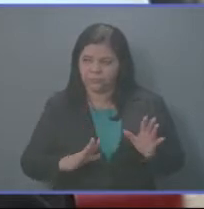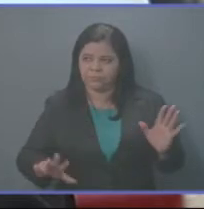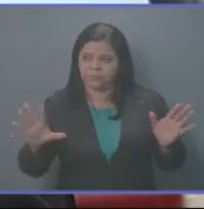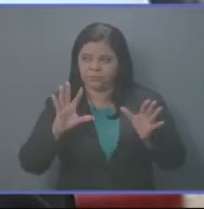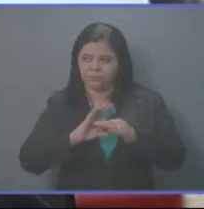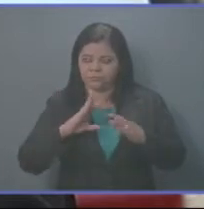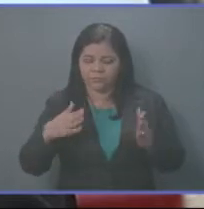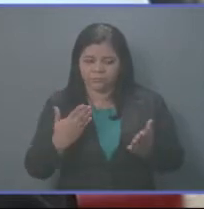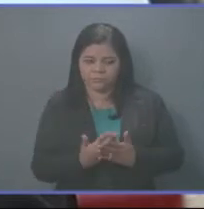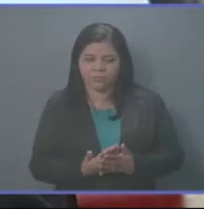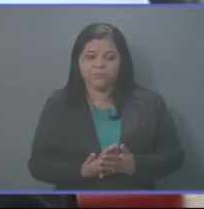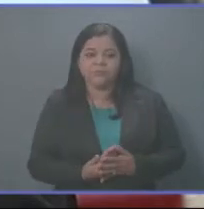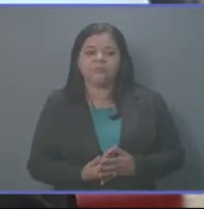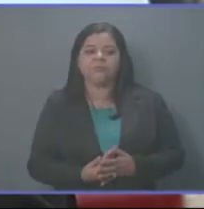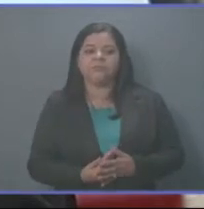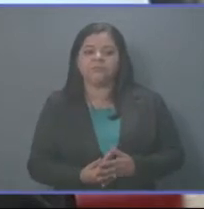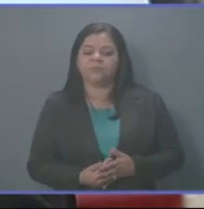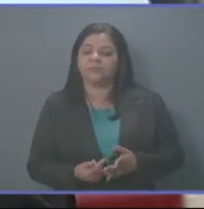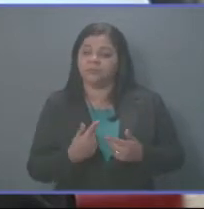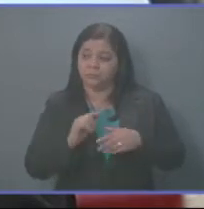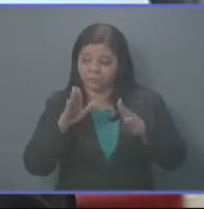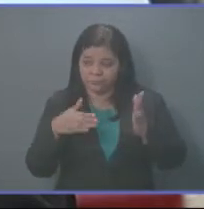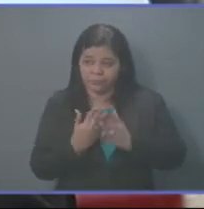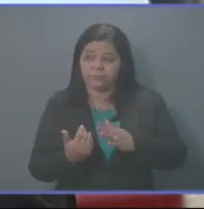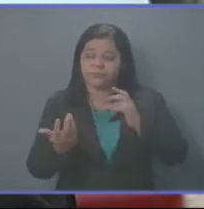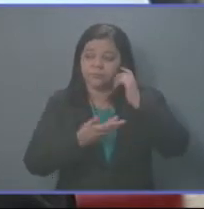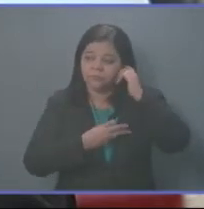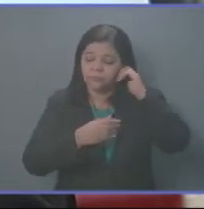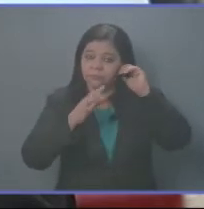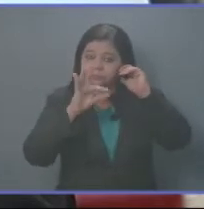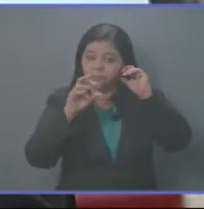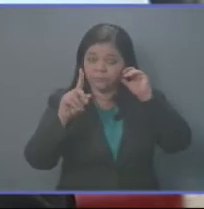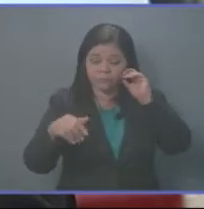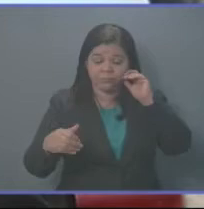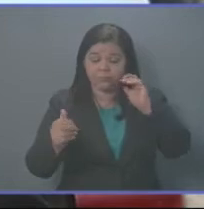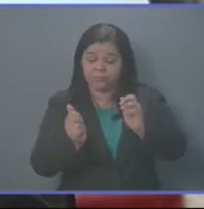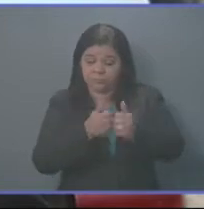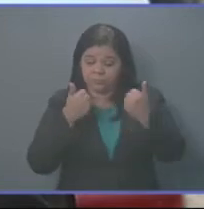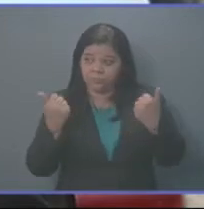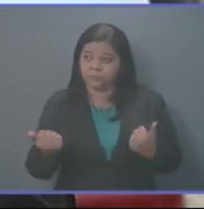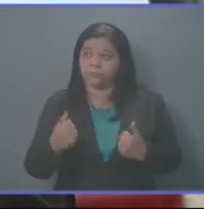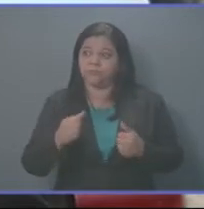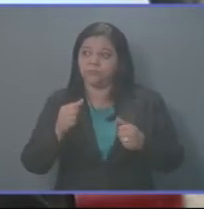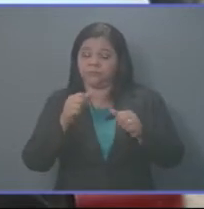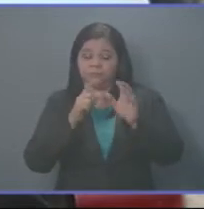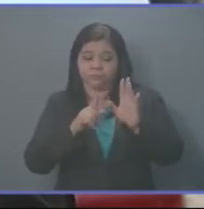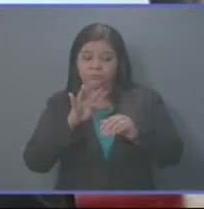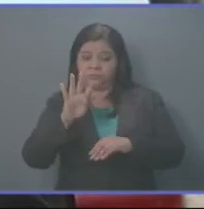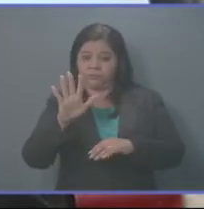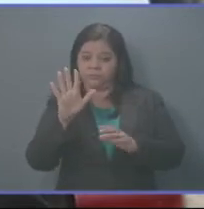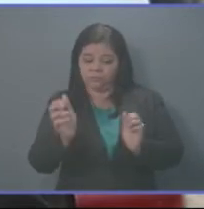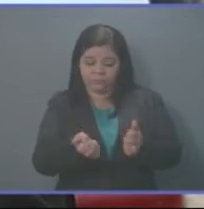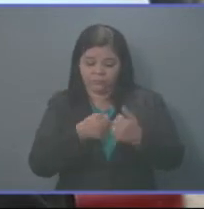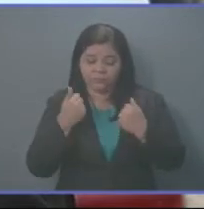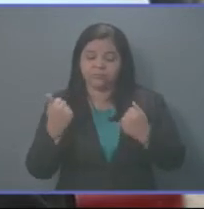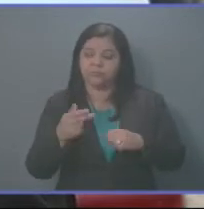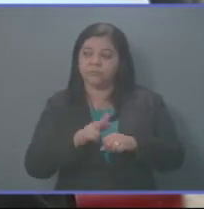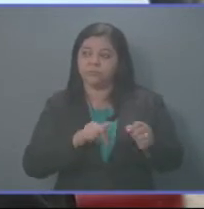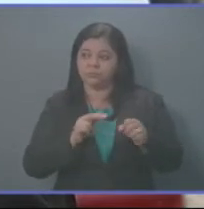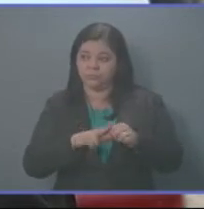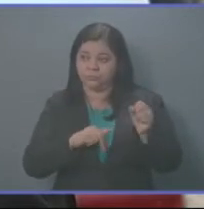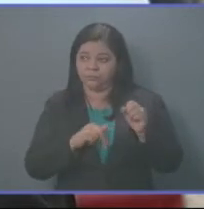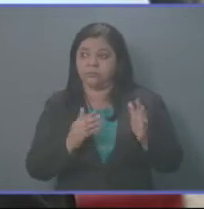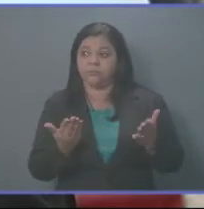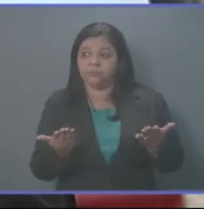el presupuesto, no voten por los 91 millones, no voten por los 645 millones de dólares, ya